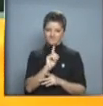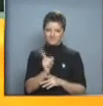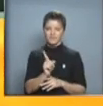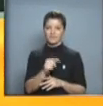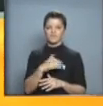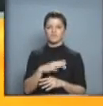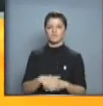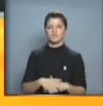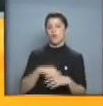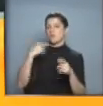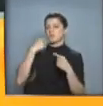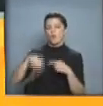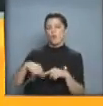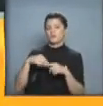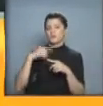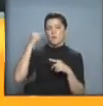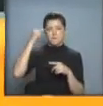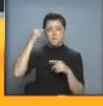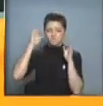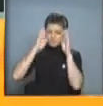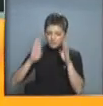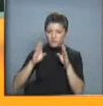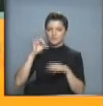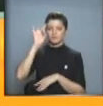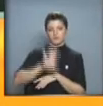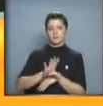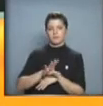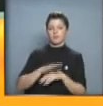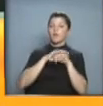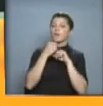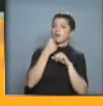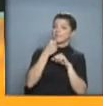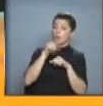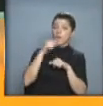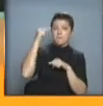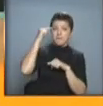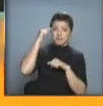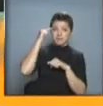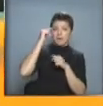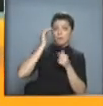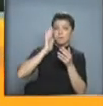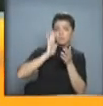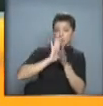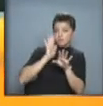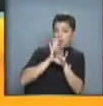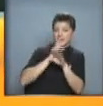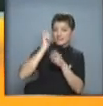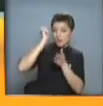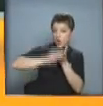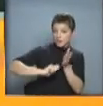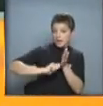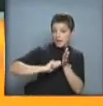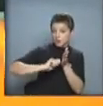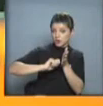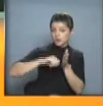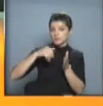Es más okay. Para eso. O sea, ¿pensás que es más para, común con lo que veníamos hablando, como si fuera un contrato, como para que haya una